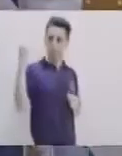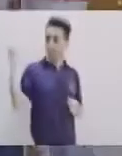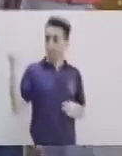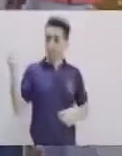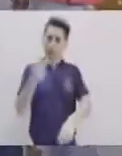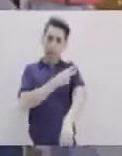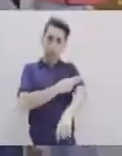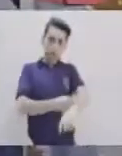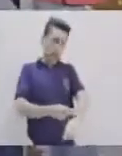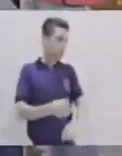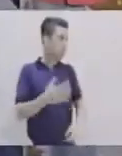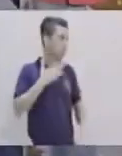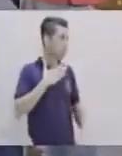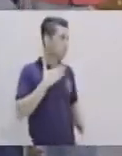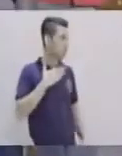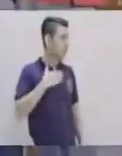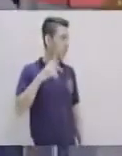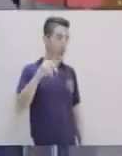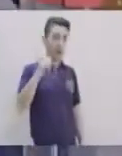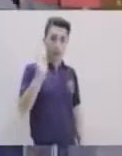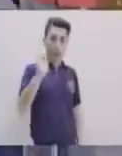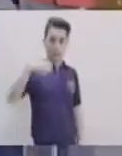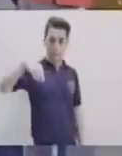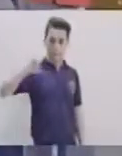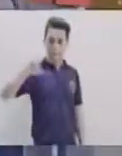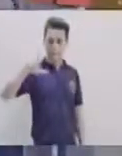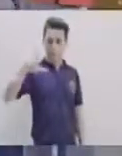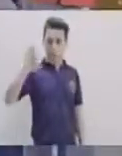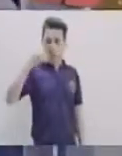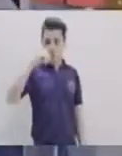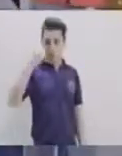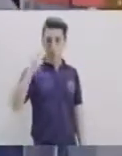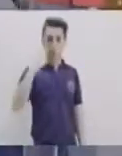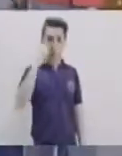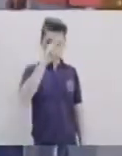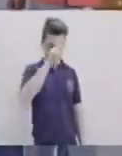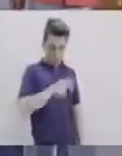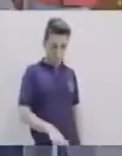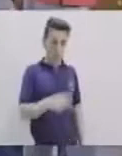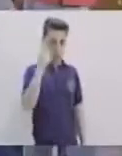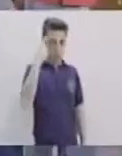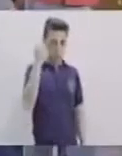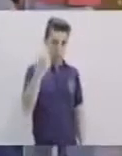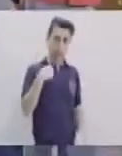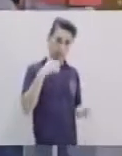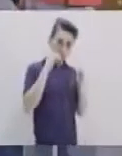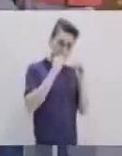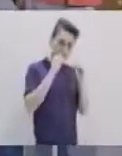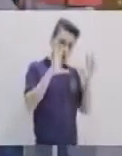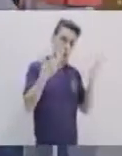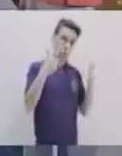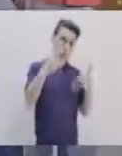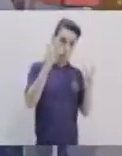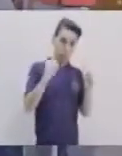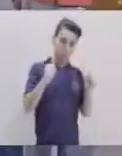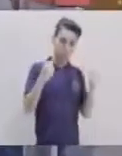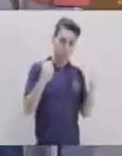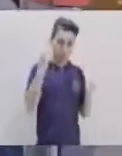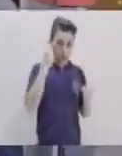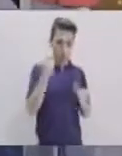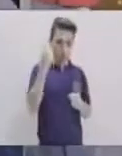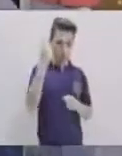llama La Pelota. Ajá. En esta historia vamos a hacer una comprensión lectora y les voy a enseñar a ustedes cómo pueden hacer la comprensión